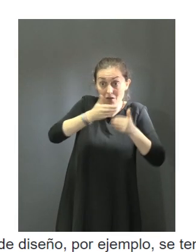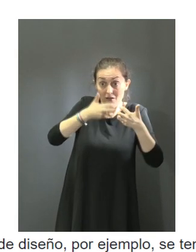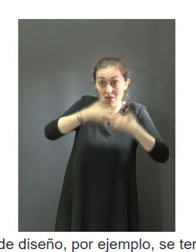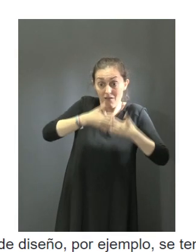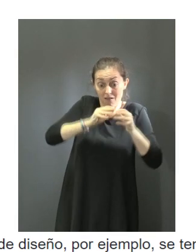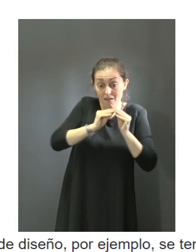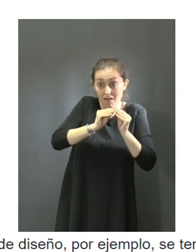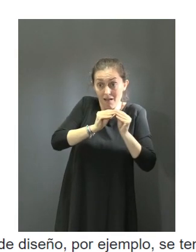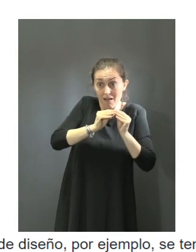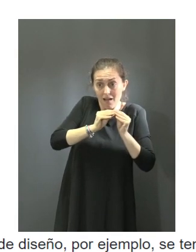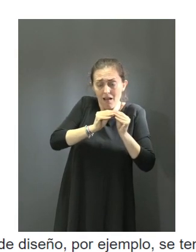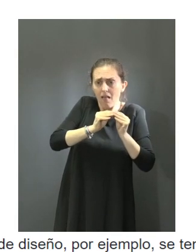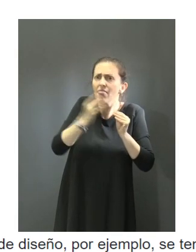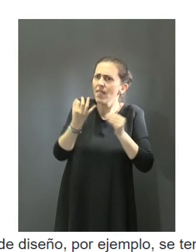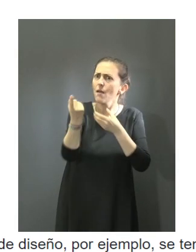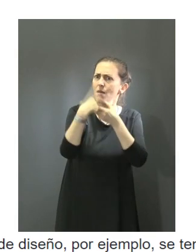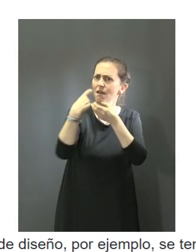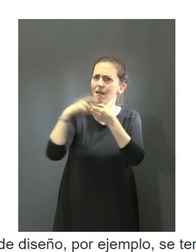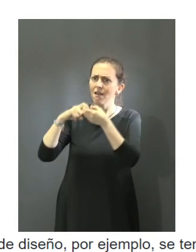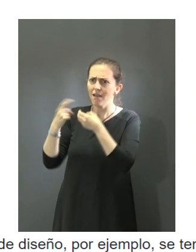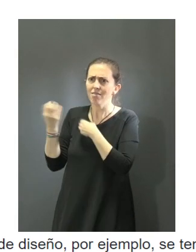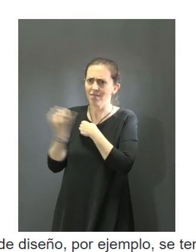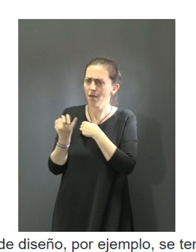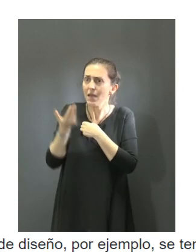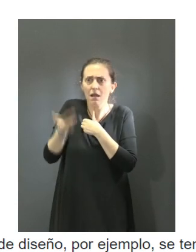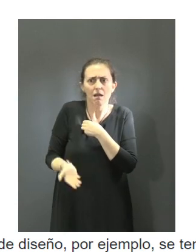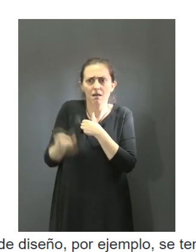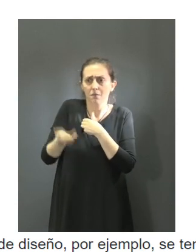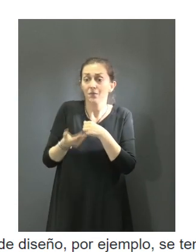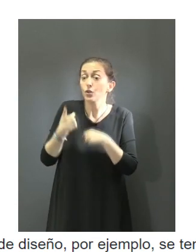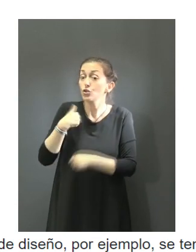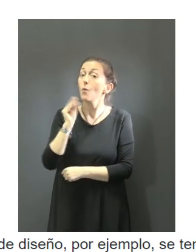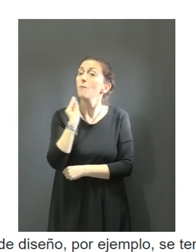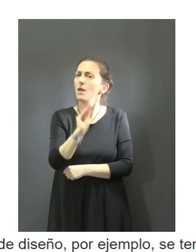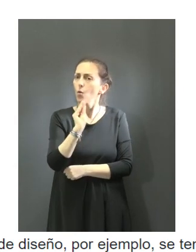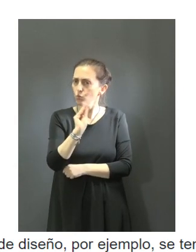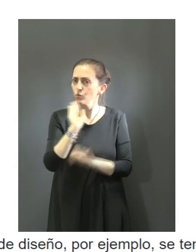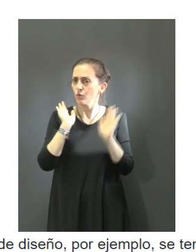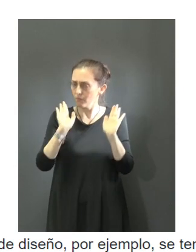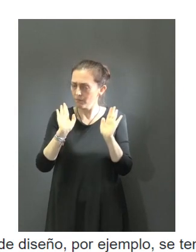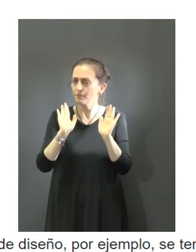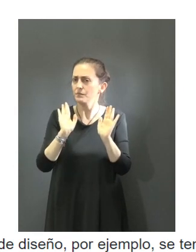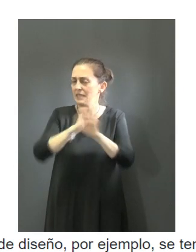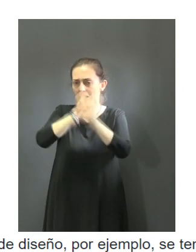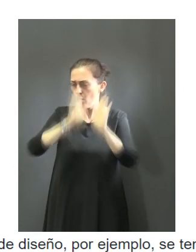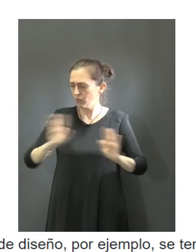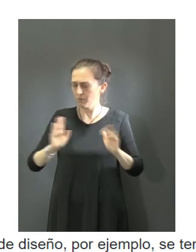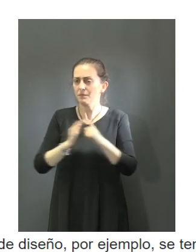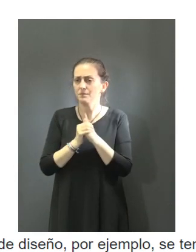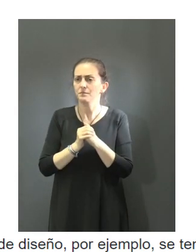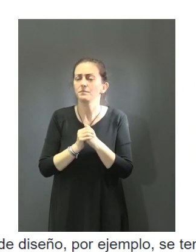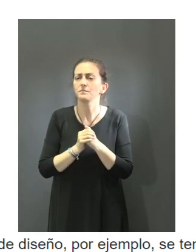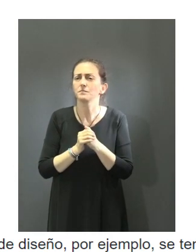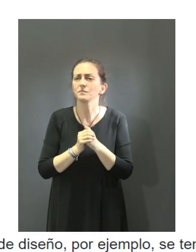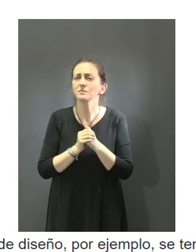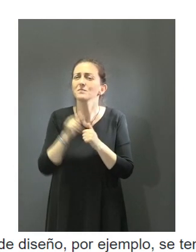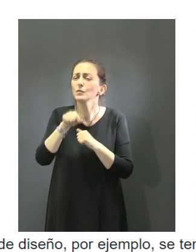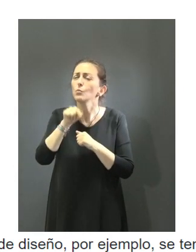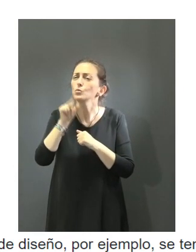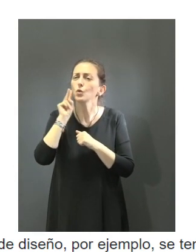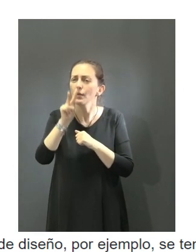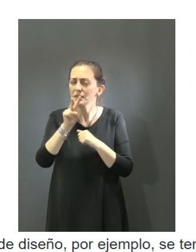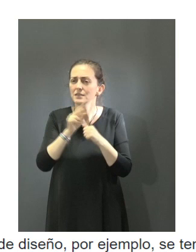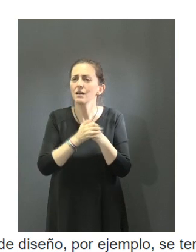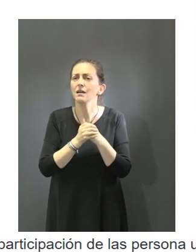del producto, son esenciales. Entonces, la pregunta sería, ya la última, desde tu punto